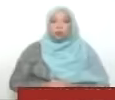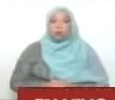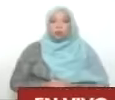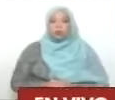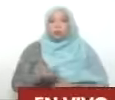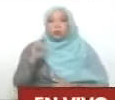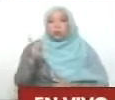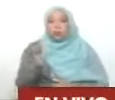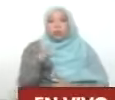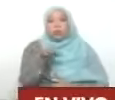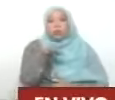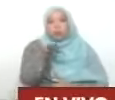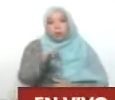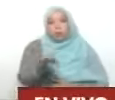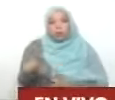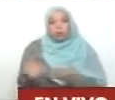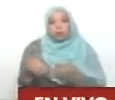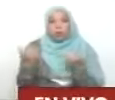Tercera orden.